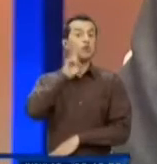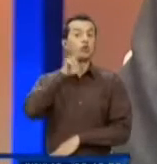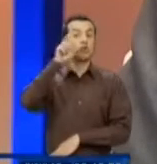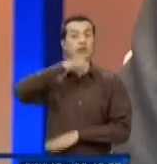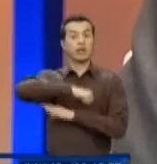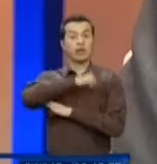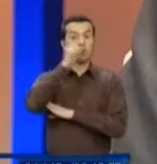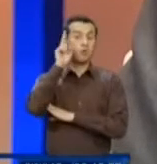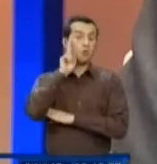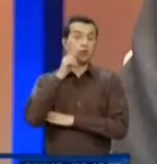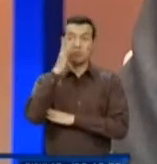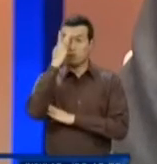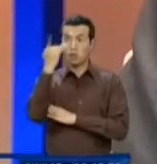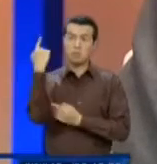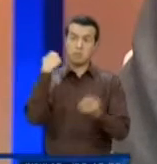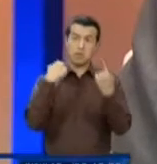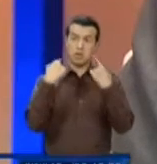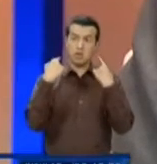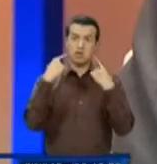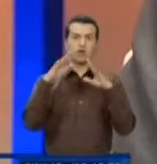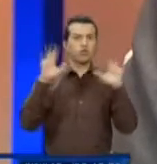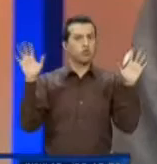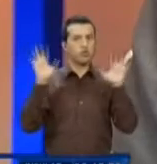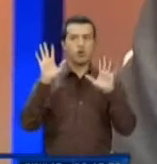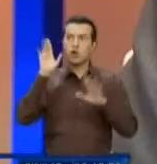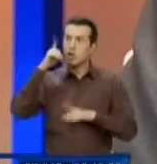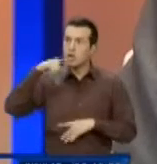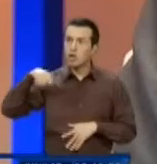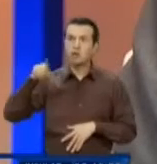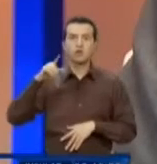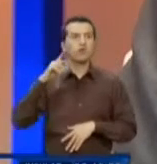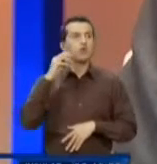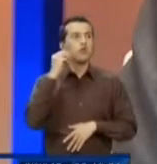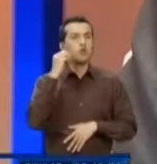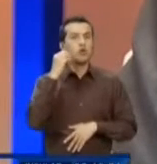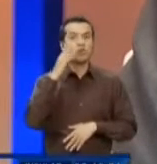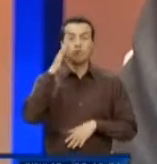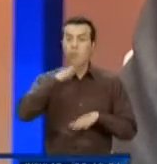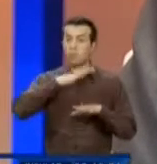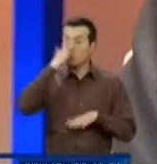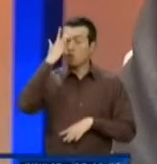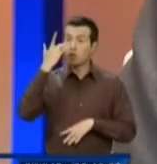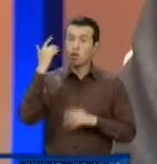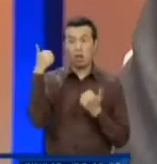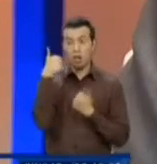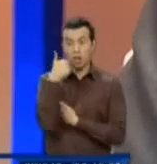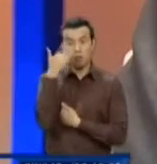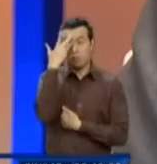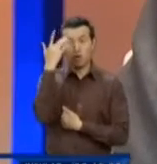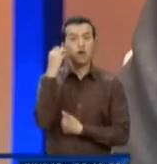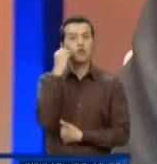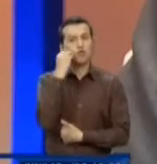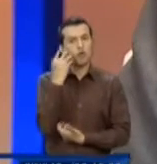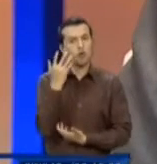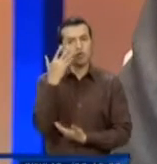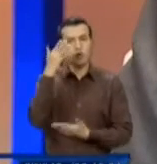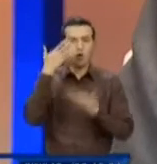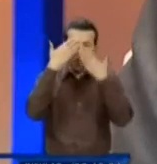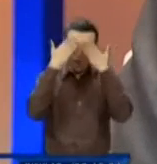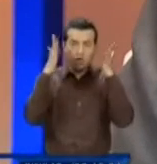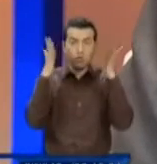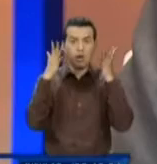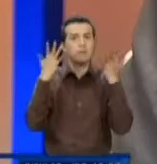no nos dominarán por la fuerza, sino por la ignorancia. Entonces, mientras más los ecuatorianos nos preparemos, tendremos